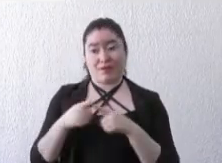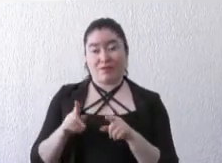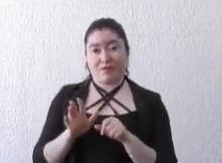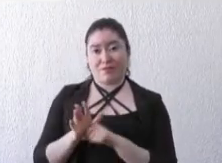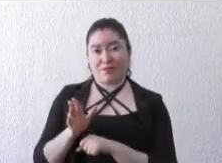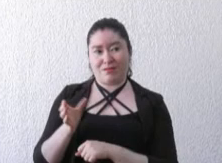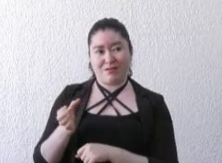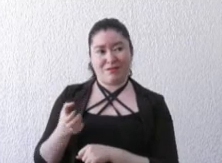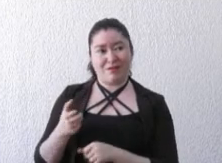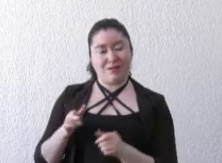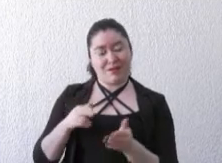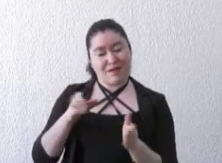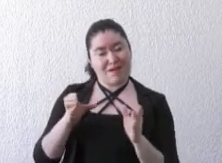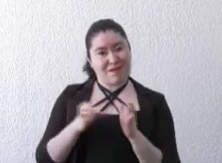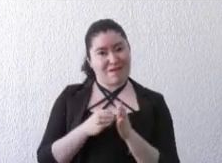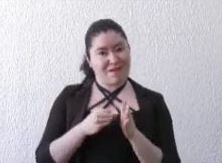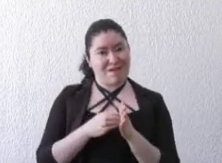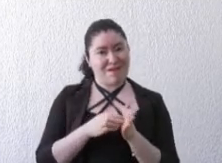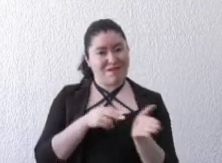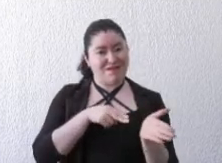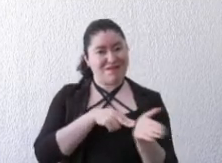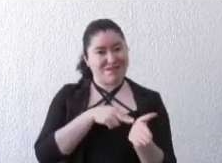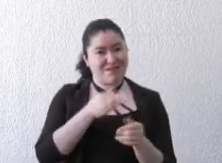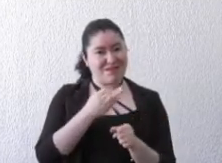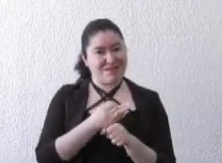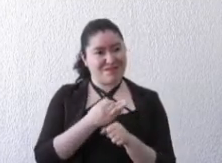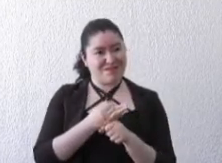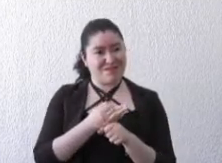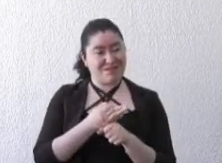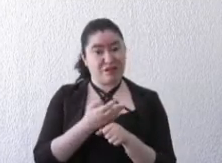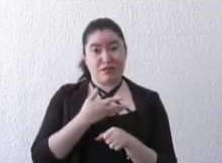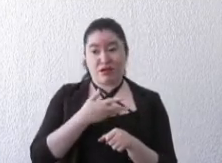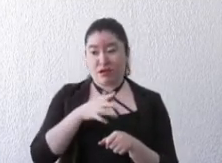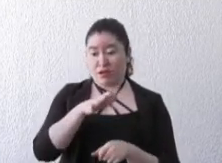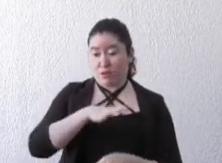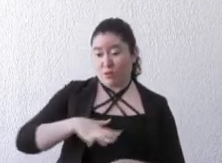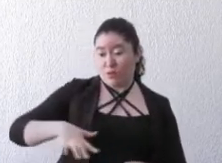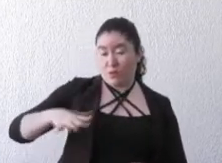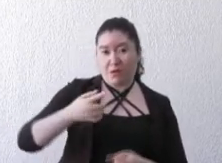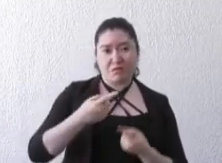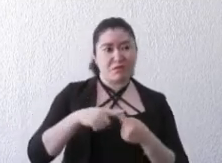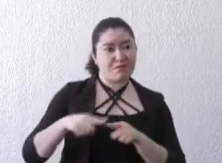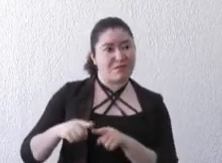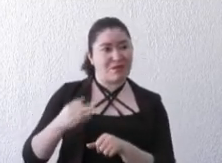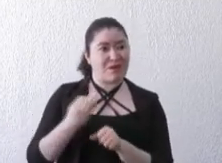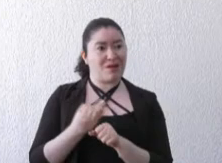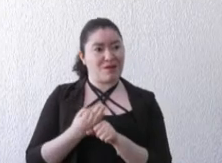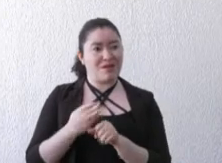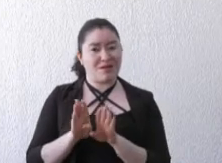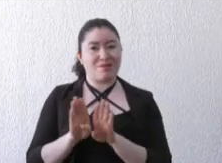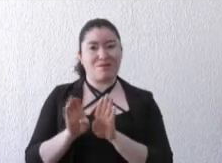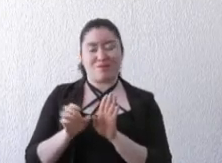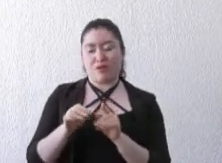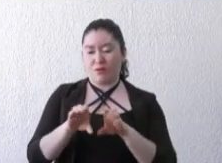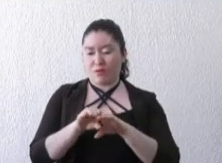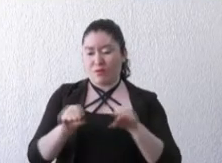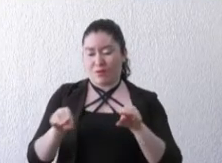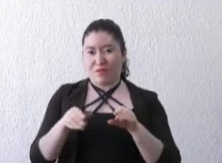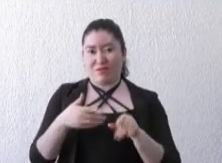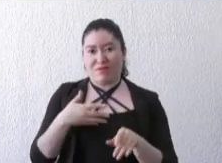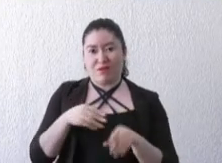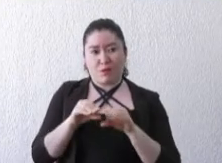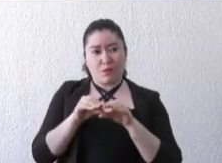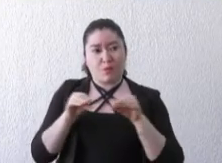Caja Negra, lo que permite es que tiene una espacialidad diversa. Ahorita estamos viéndolo con tarimas, pero bueno,